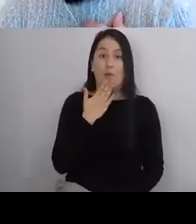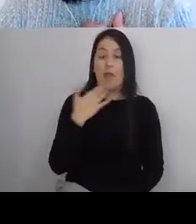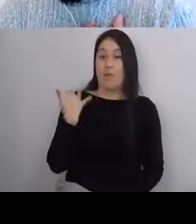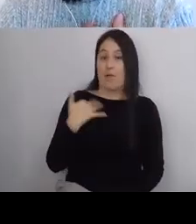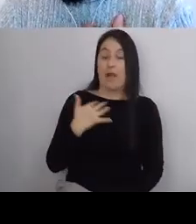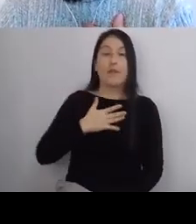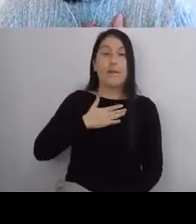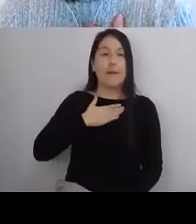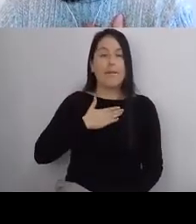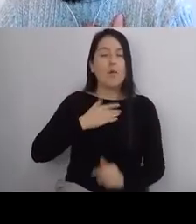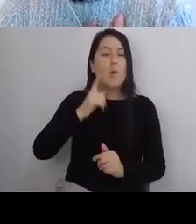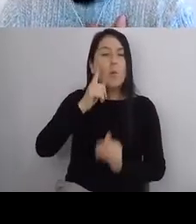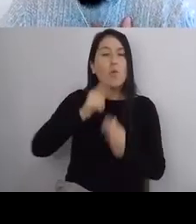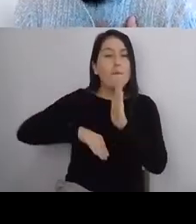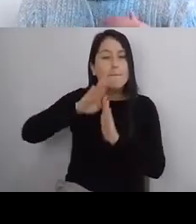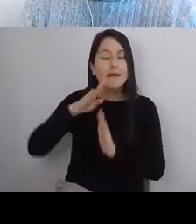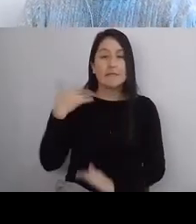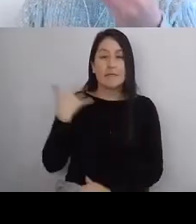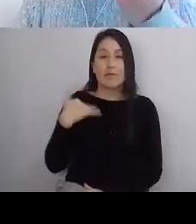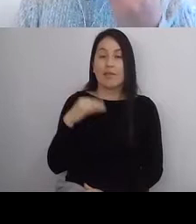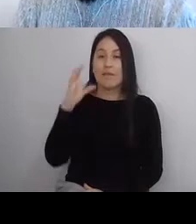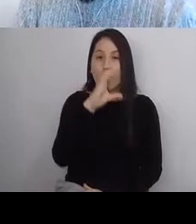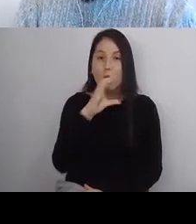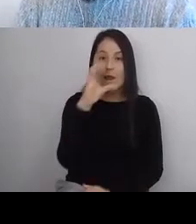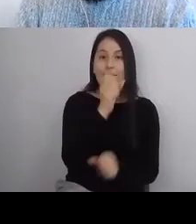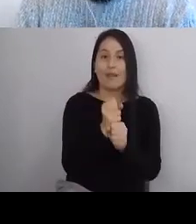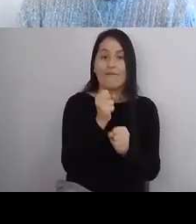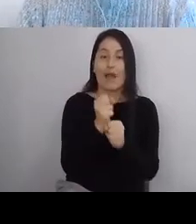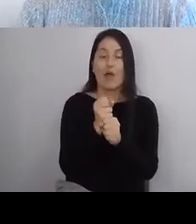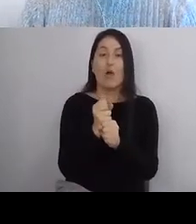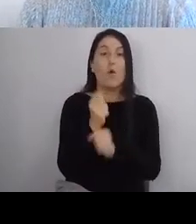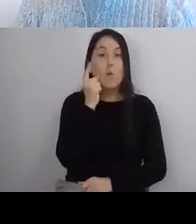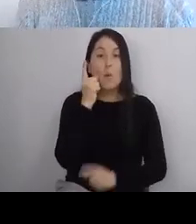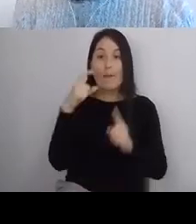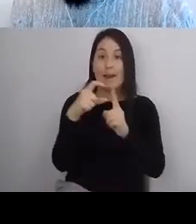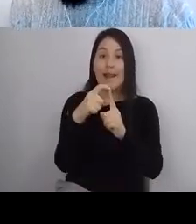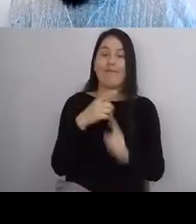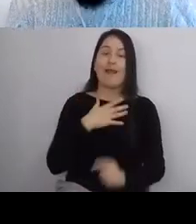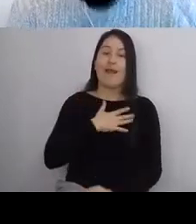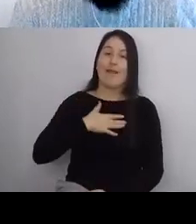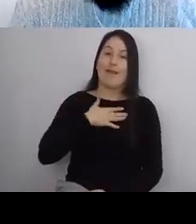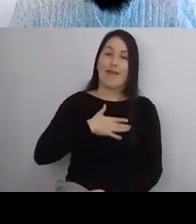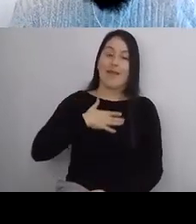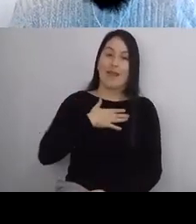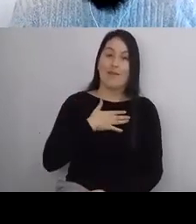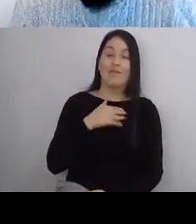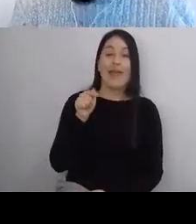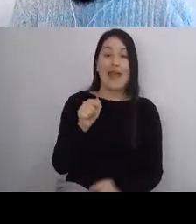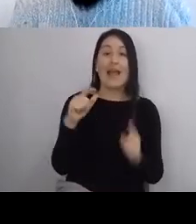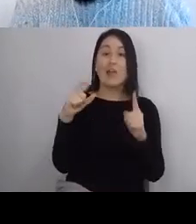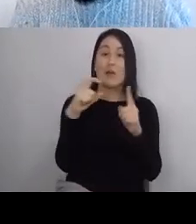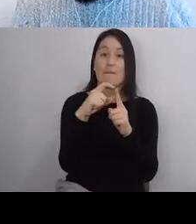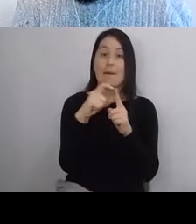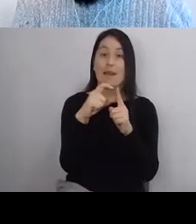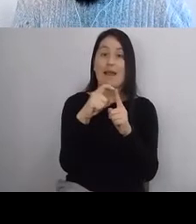es uno de los más importantes cuando uno va a buscar trabajo, que es el querer, ¿ya? Acá nos encontramos un concepto que de repente dejamos